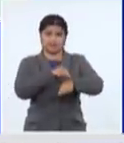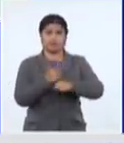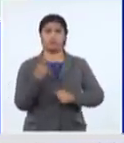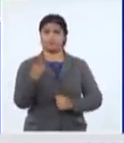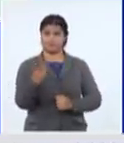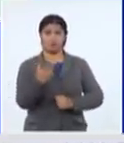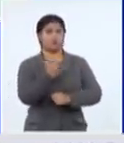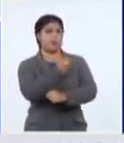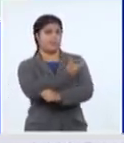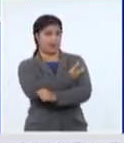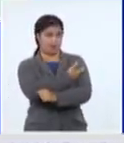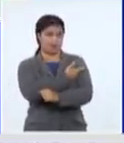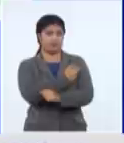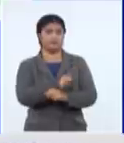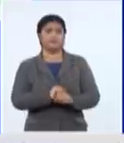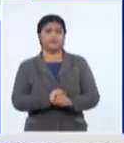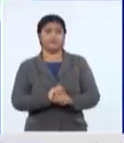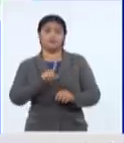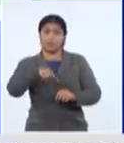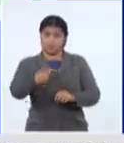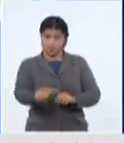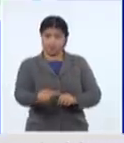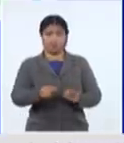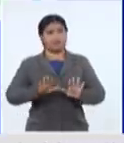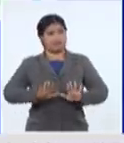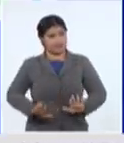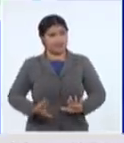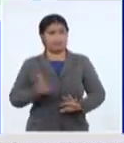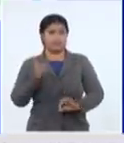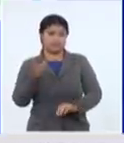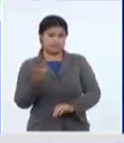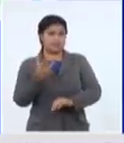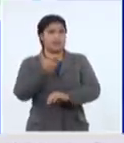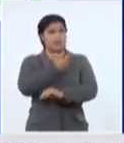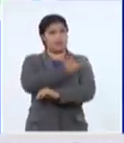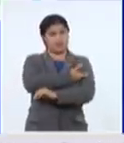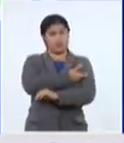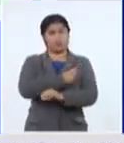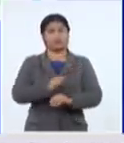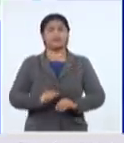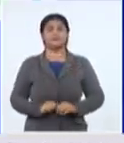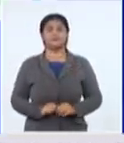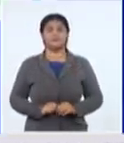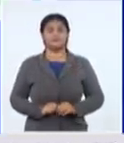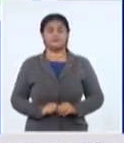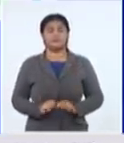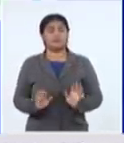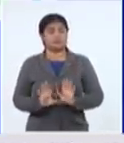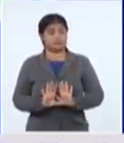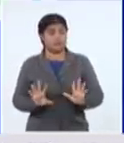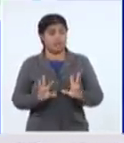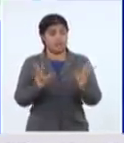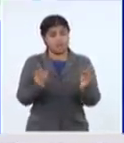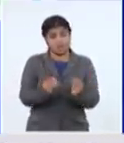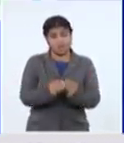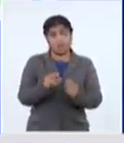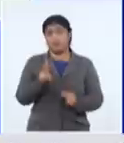las próximas dosis que están establecidas. Y ya con prácticamente